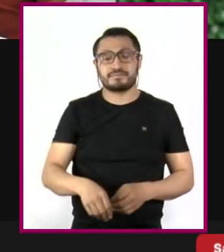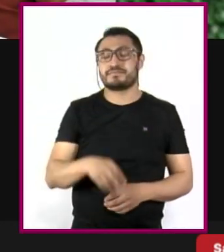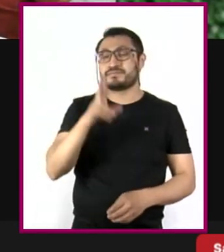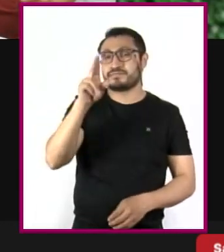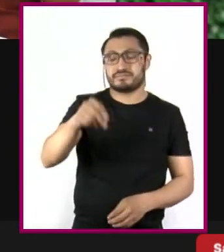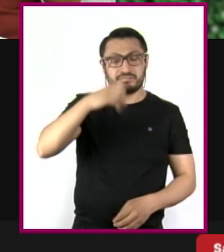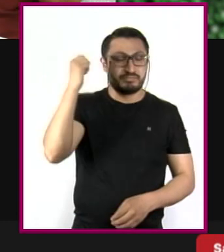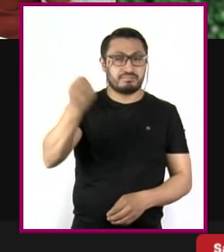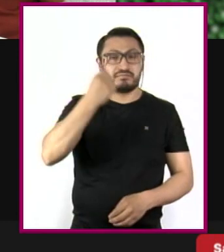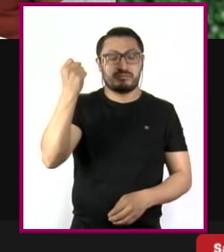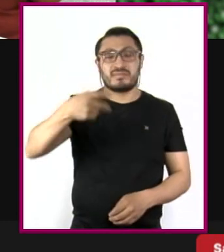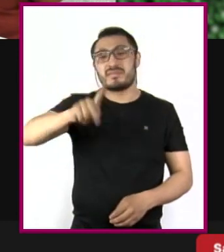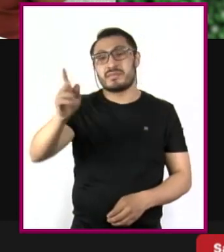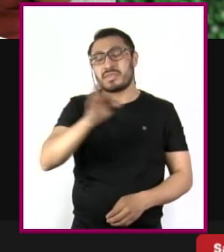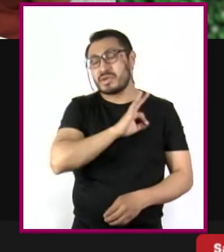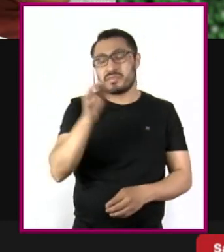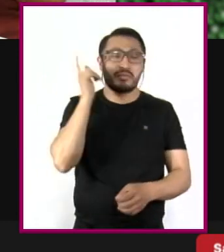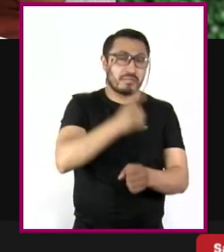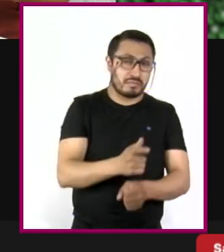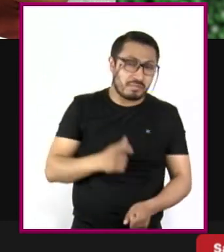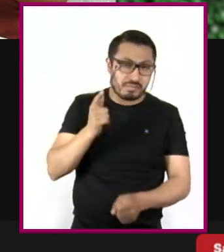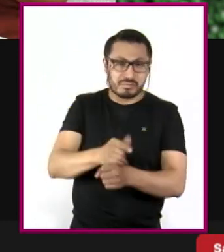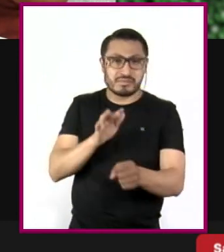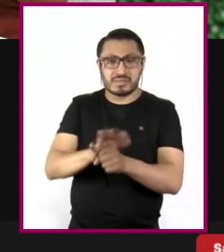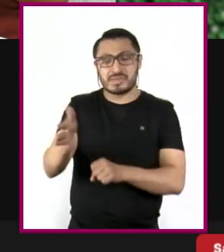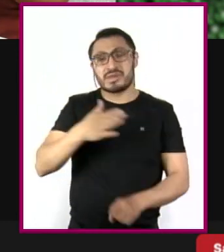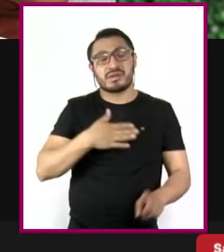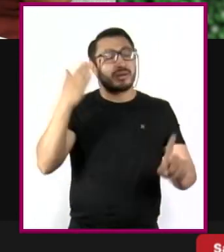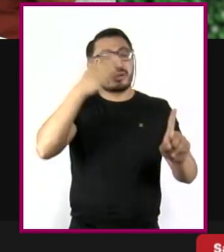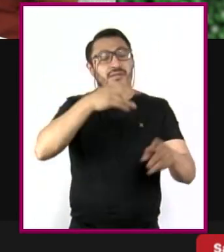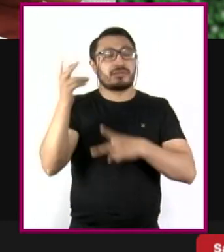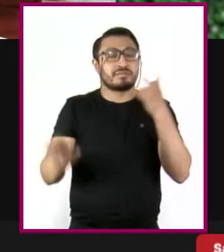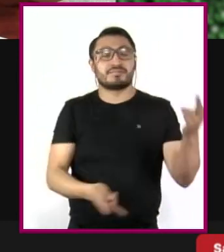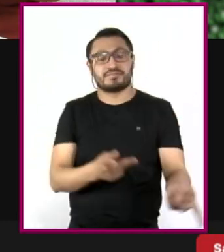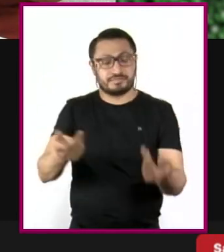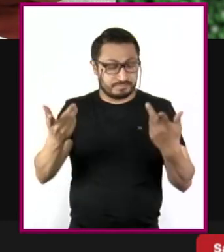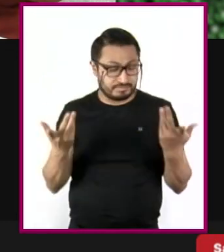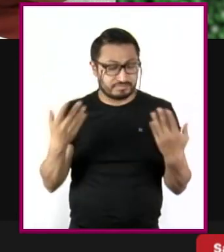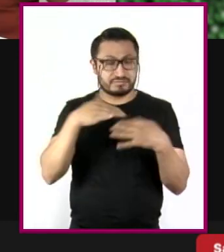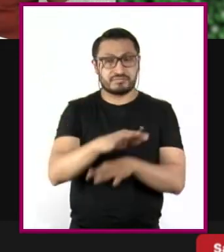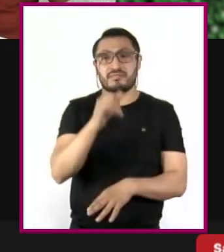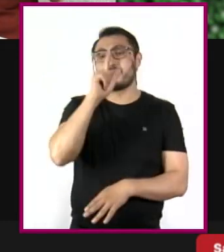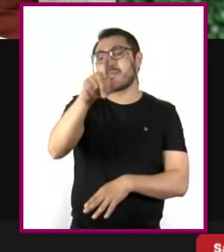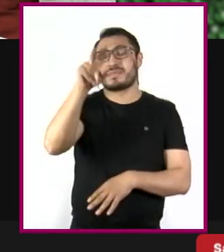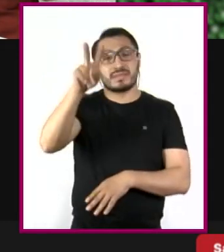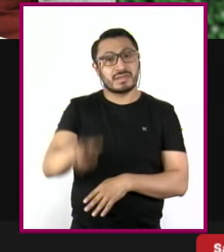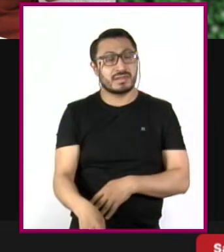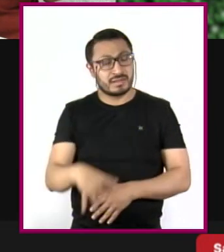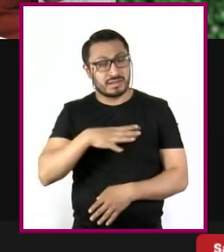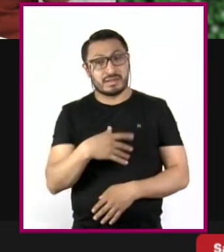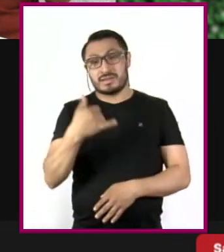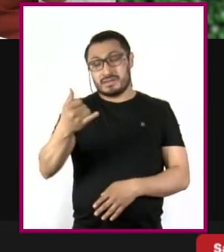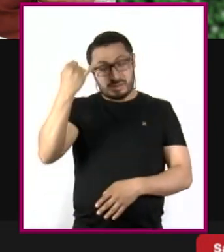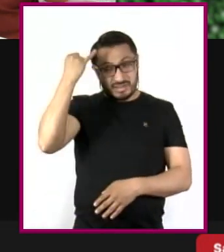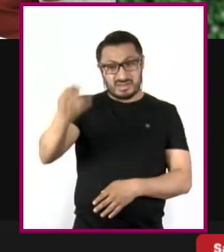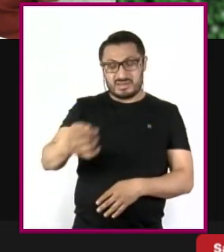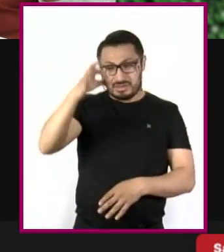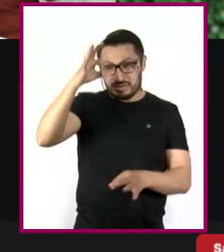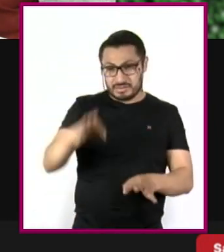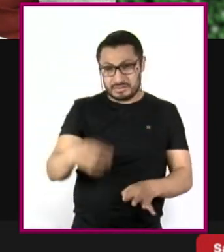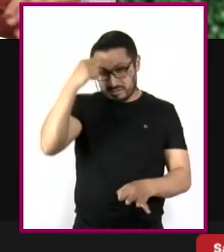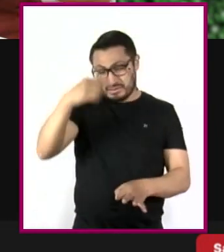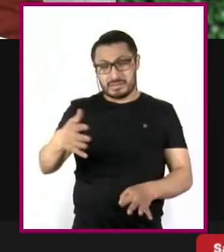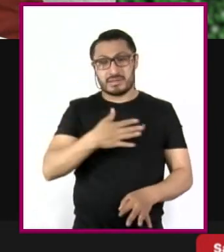tuve mucha suerte, pero pude identificar cuál es mi interés en preguntarme por la existencia del alma. Y una buena idea para dar continuidad a